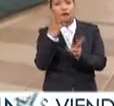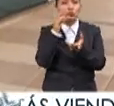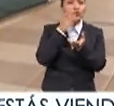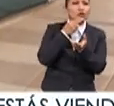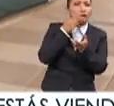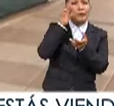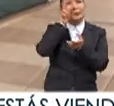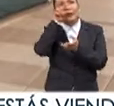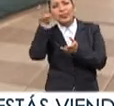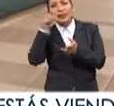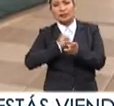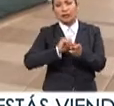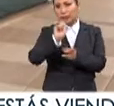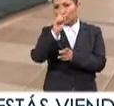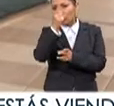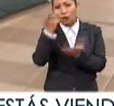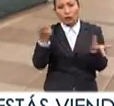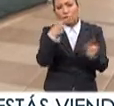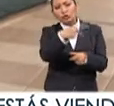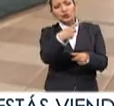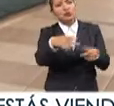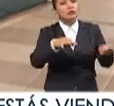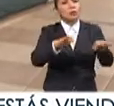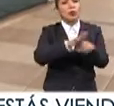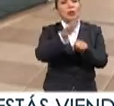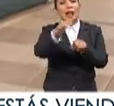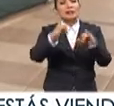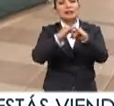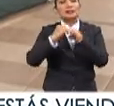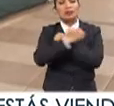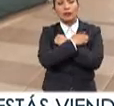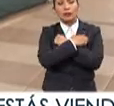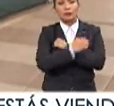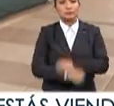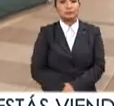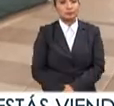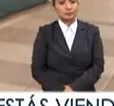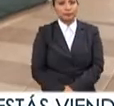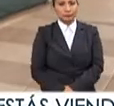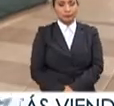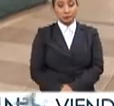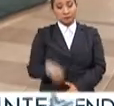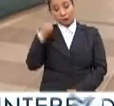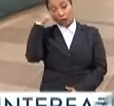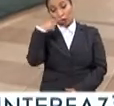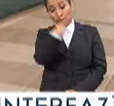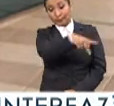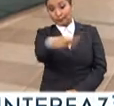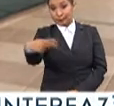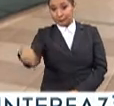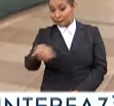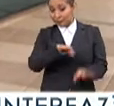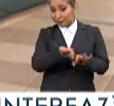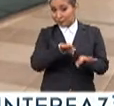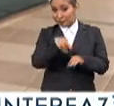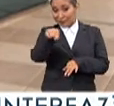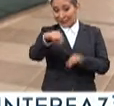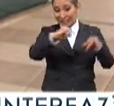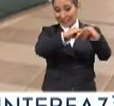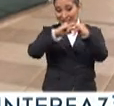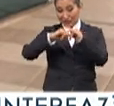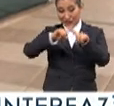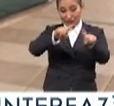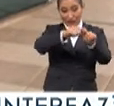en este siglo 21 qué papel deben jugar las instituciones educativas yo creo que el papel de las instituciones